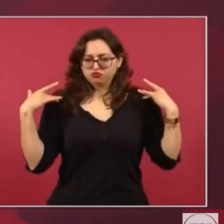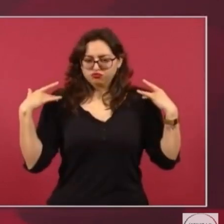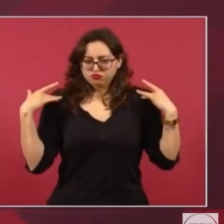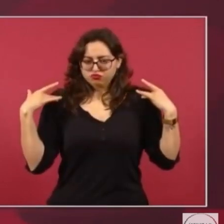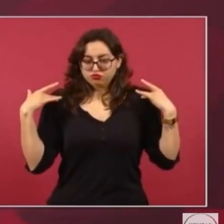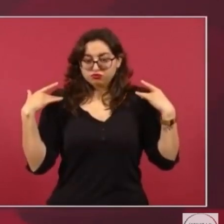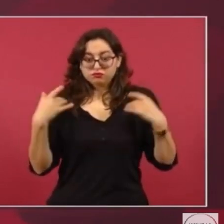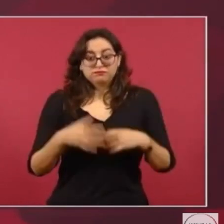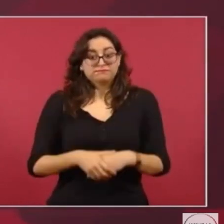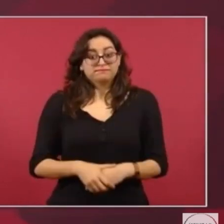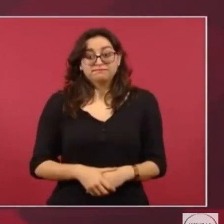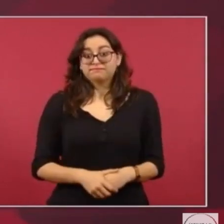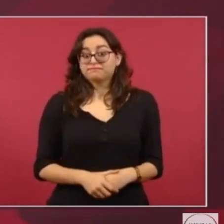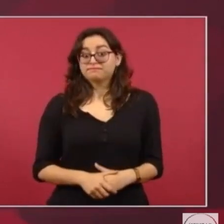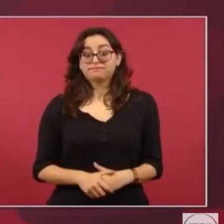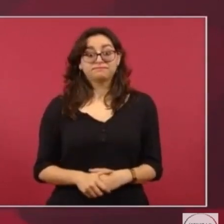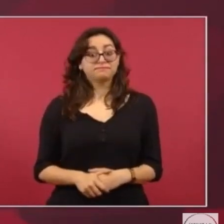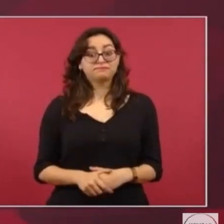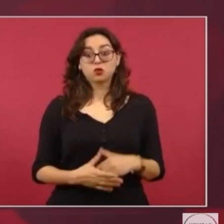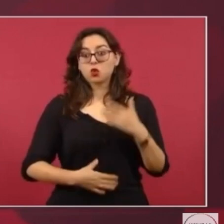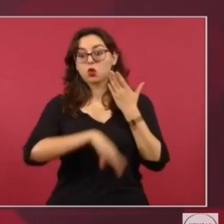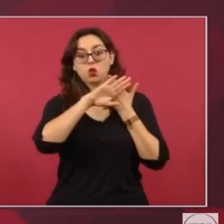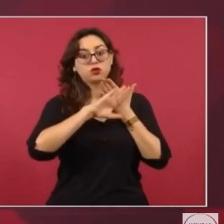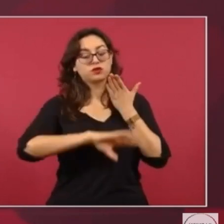es todos en contra.